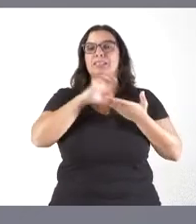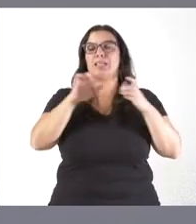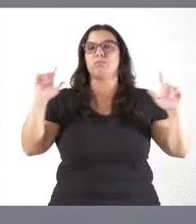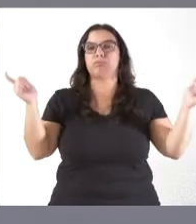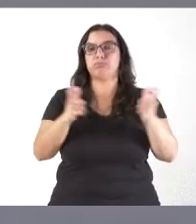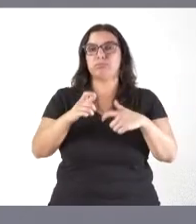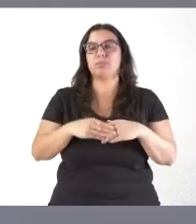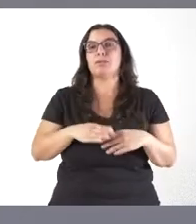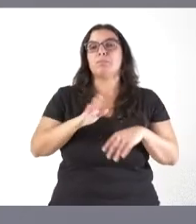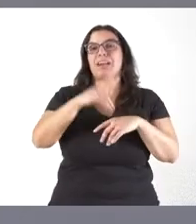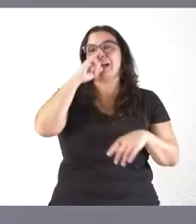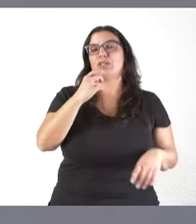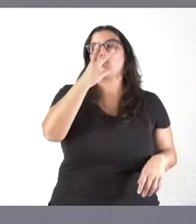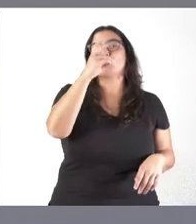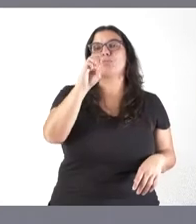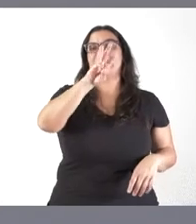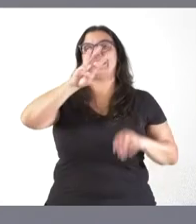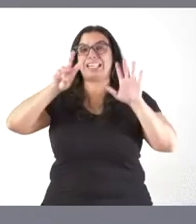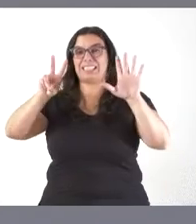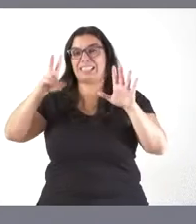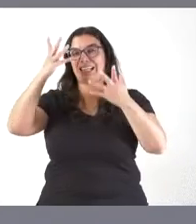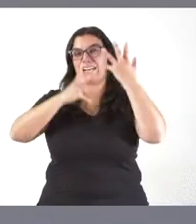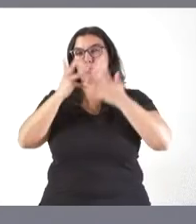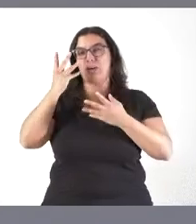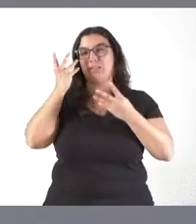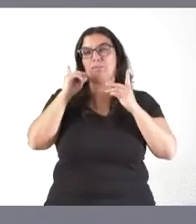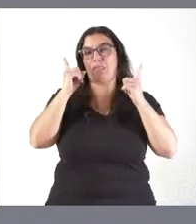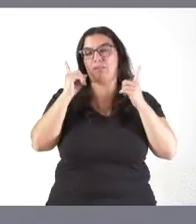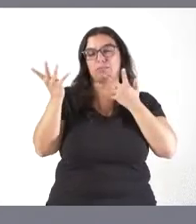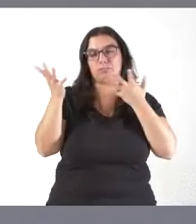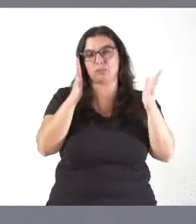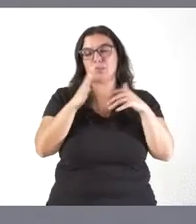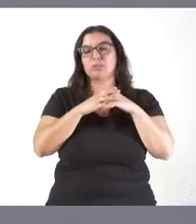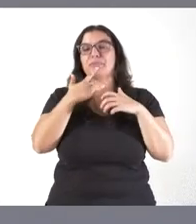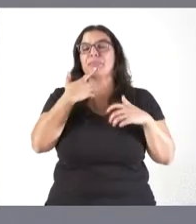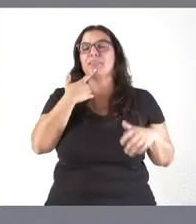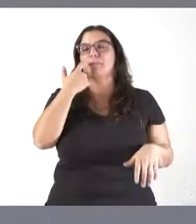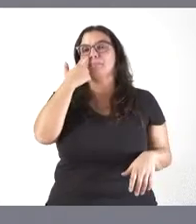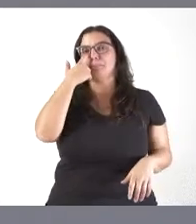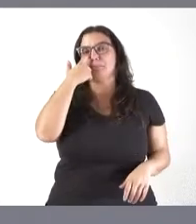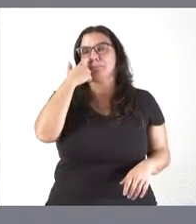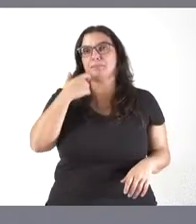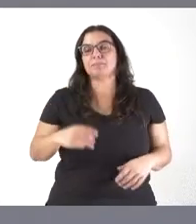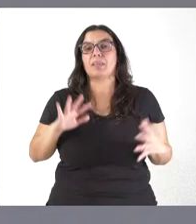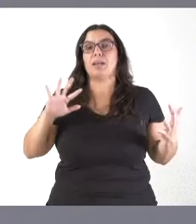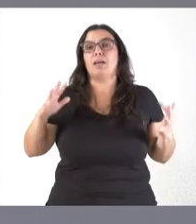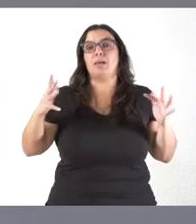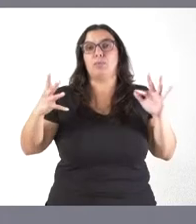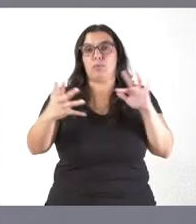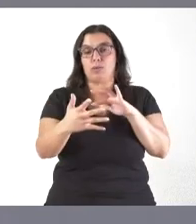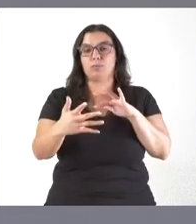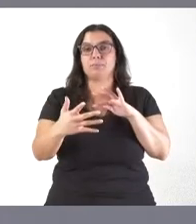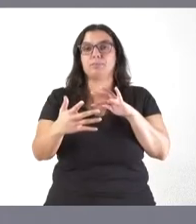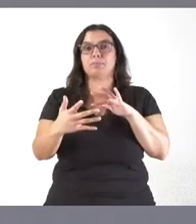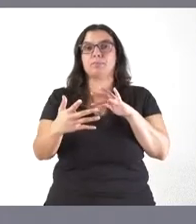Castilla y león del año 2037 que Define aquí Es evidente que establece pues una evolución de